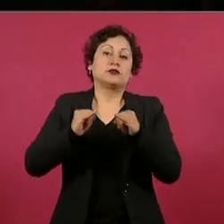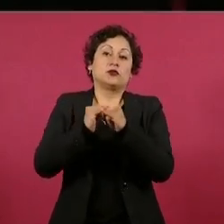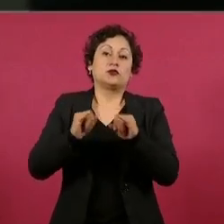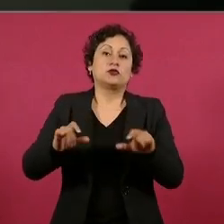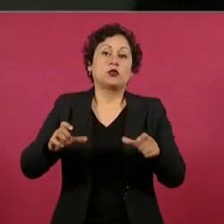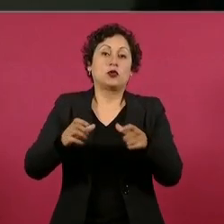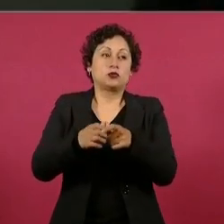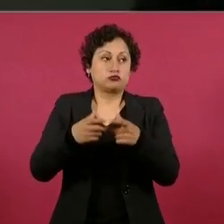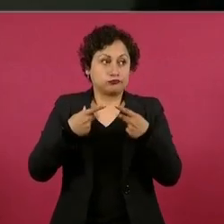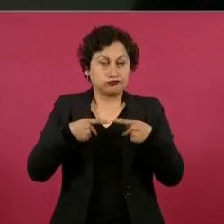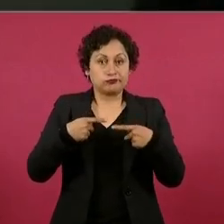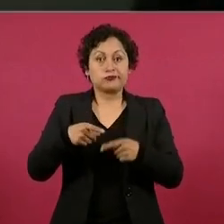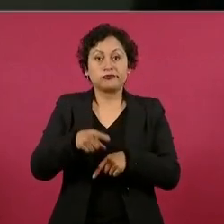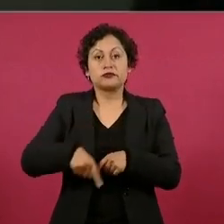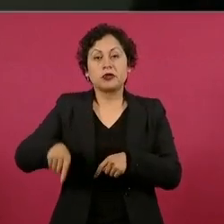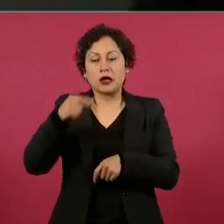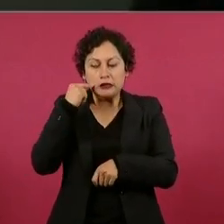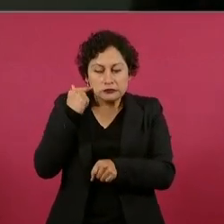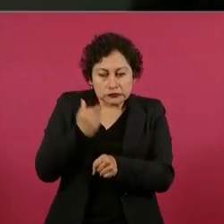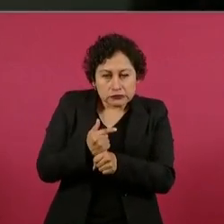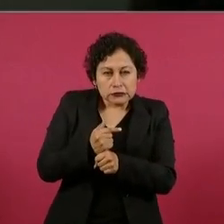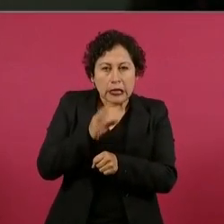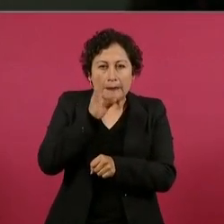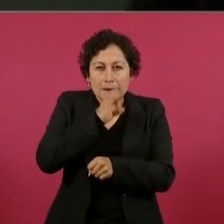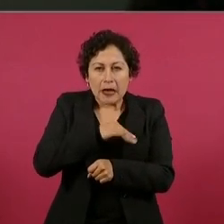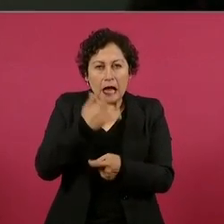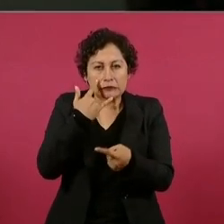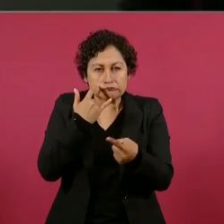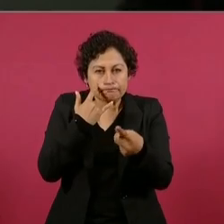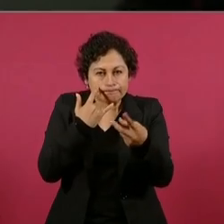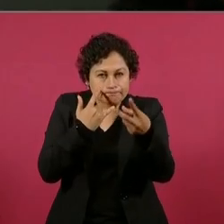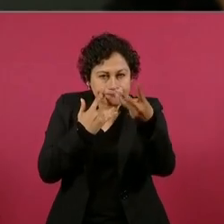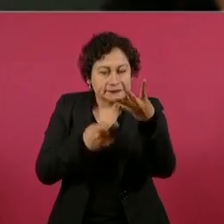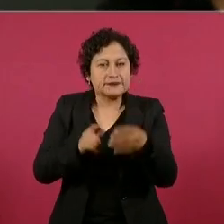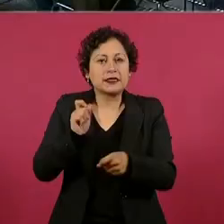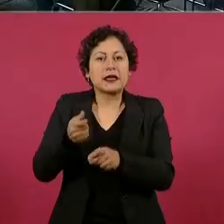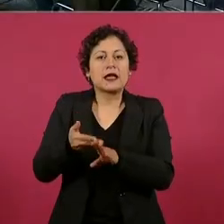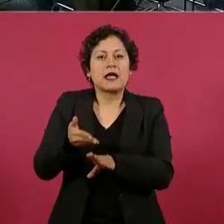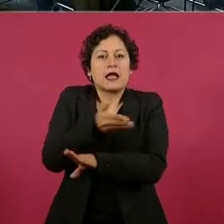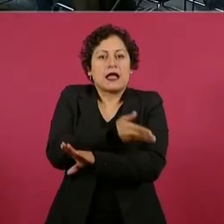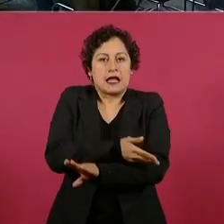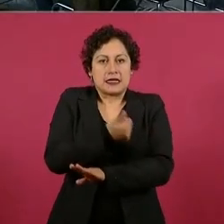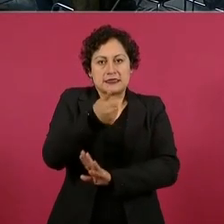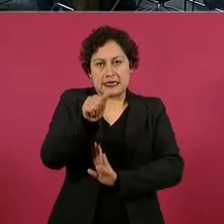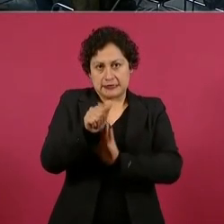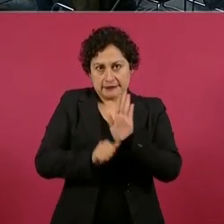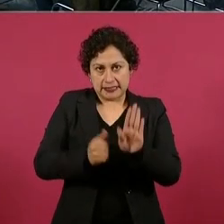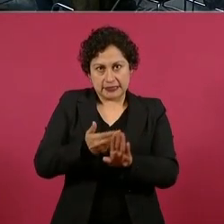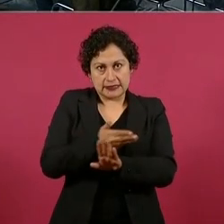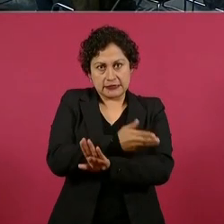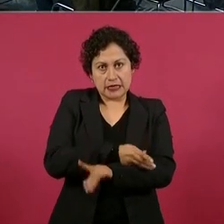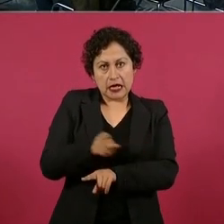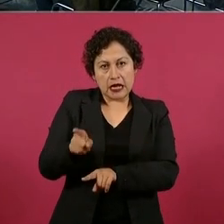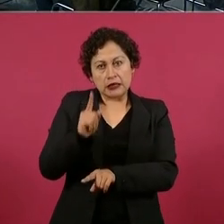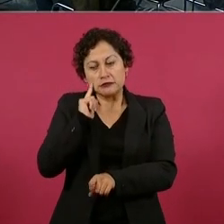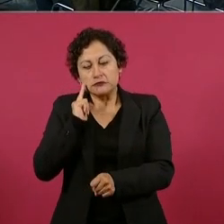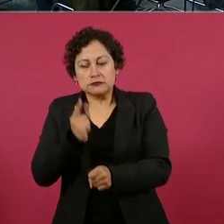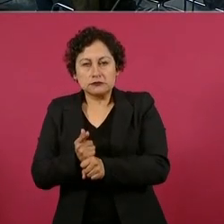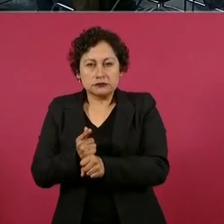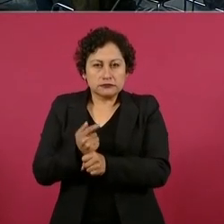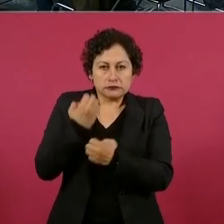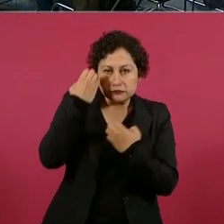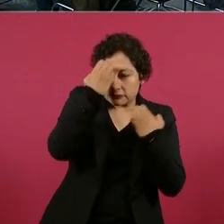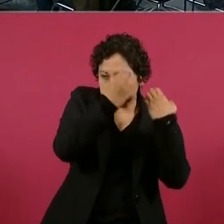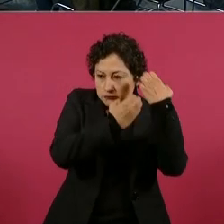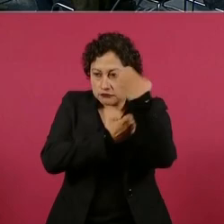movimientos irregulares y que desde el segundo semestre del año pasado se le da seguimiento a esta red que no ha